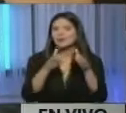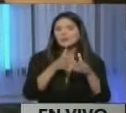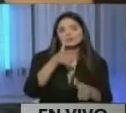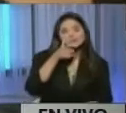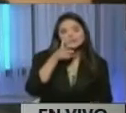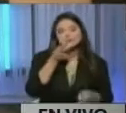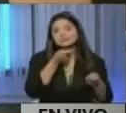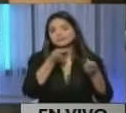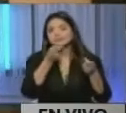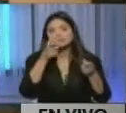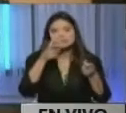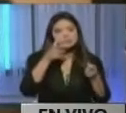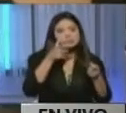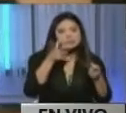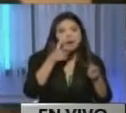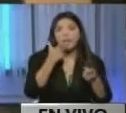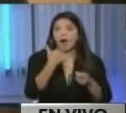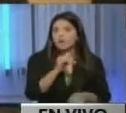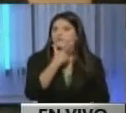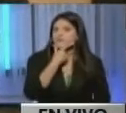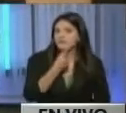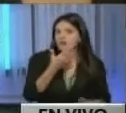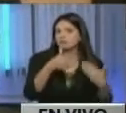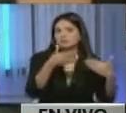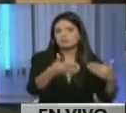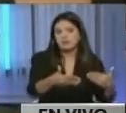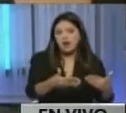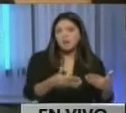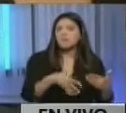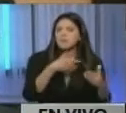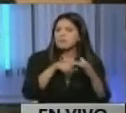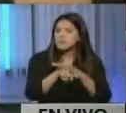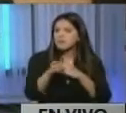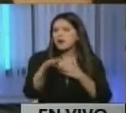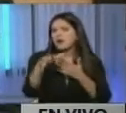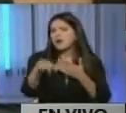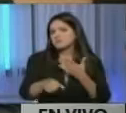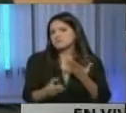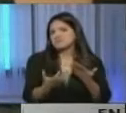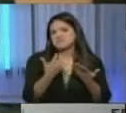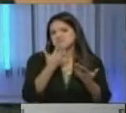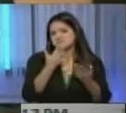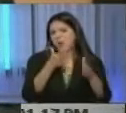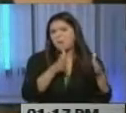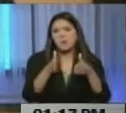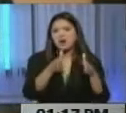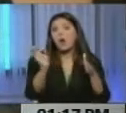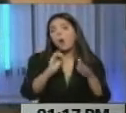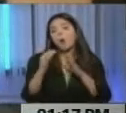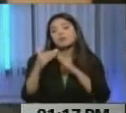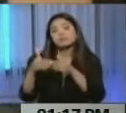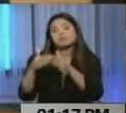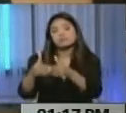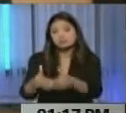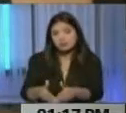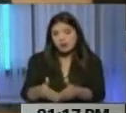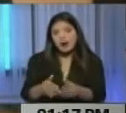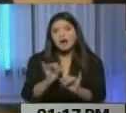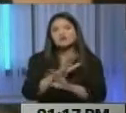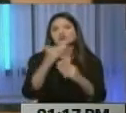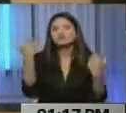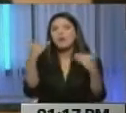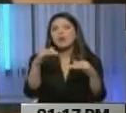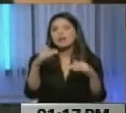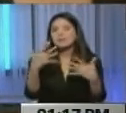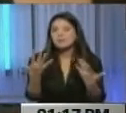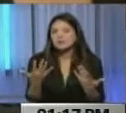local. Tendrán facilidades para el acceso por vía carreteable o fluvial. Sus límites corresponden a